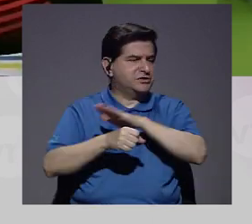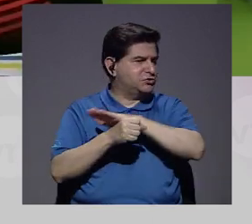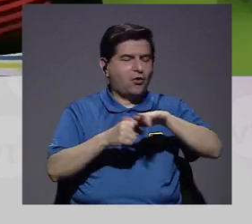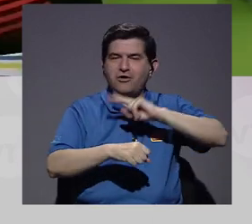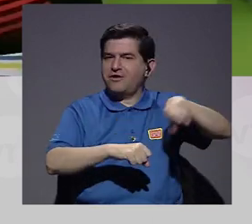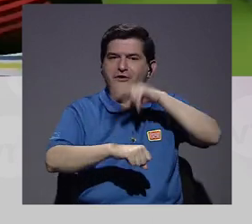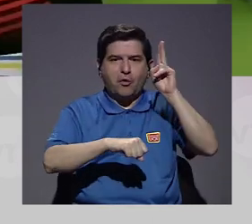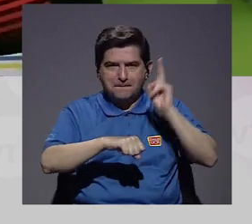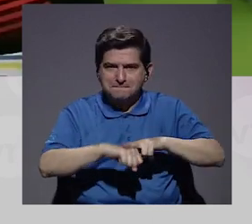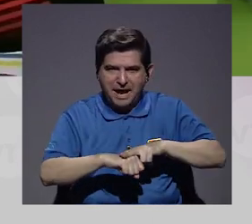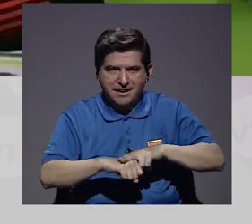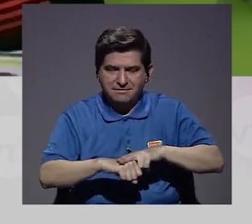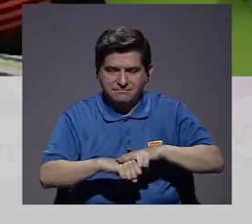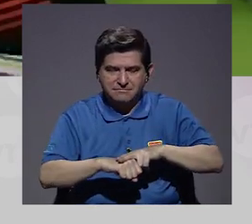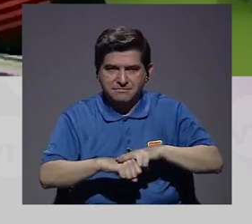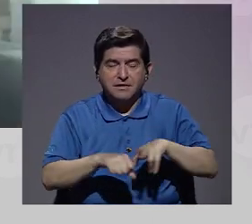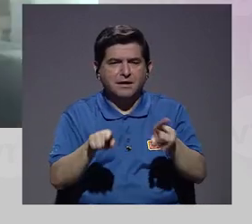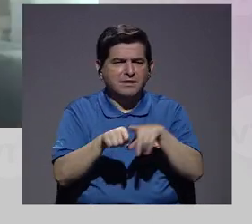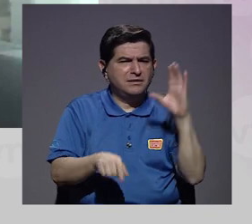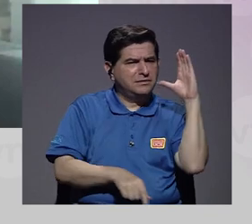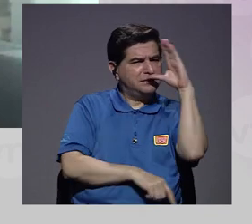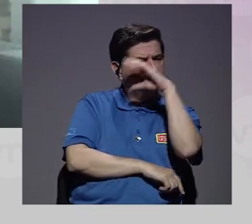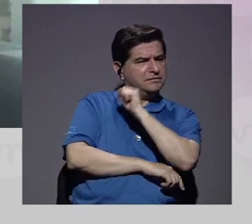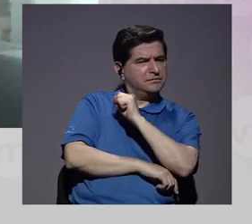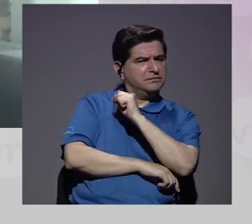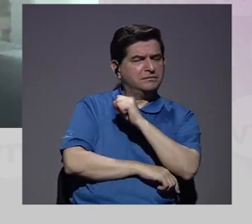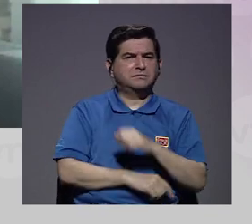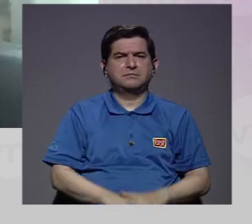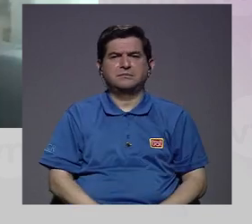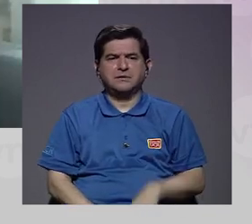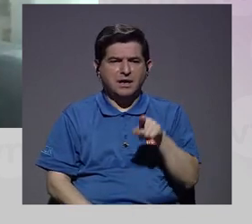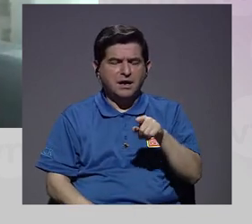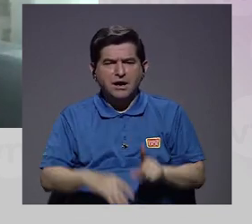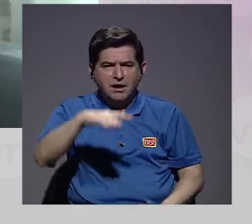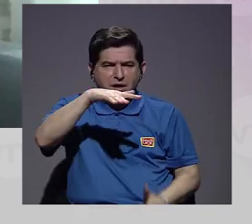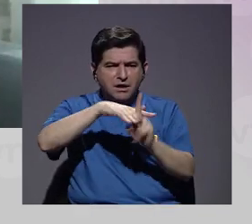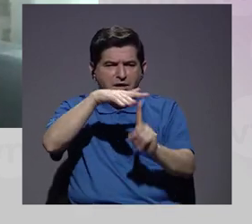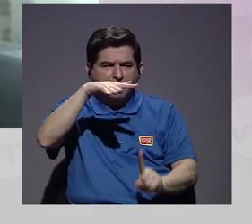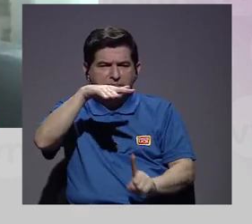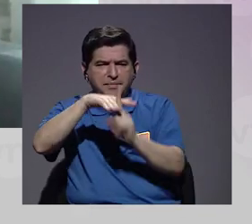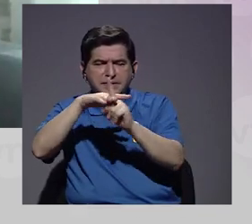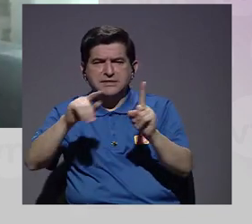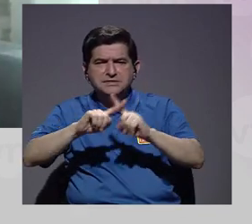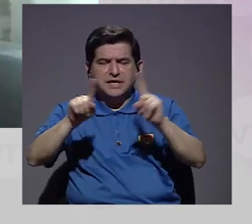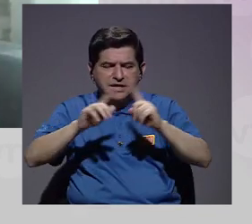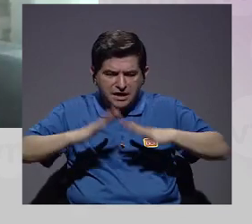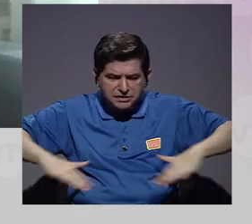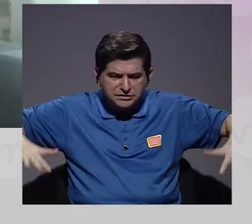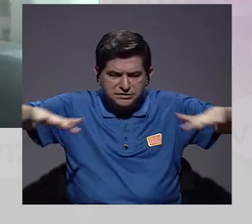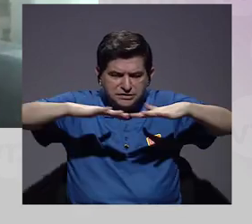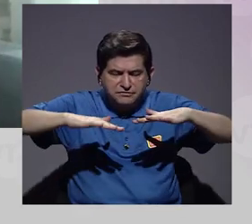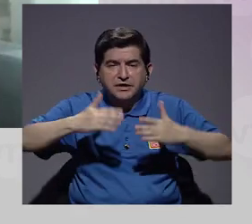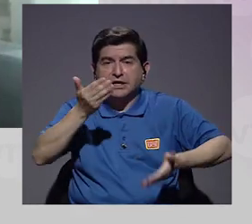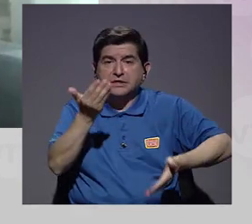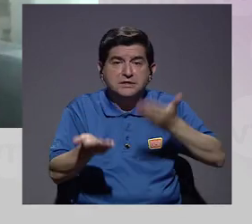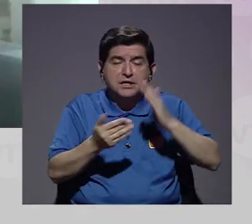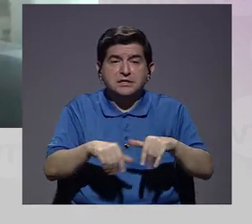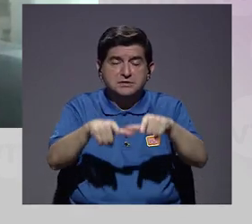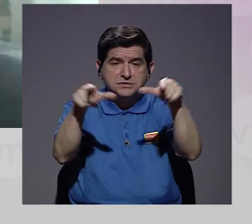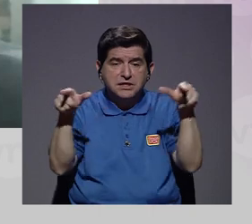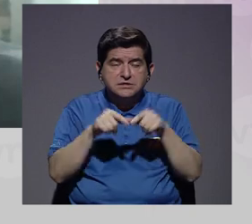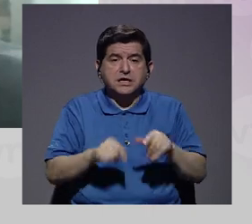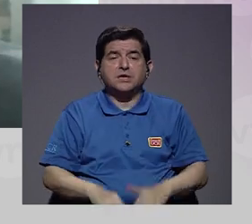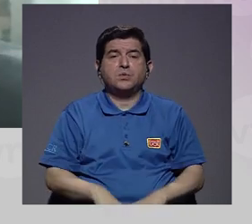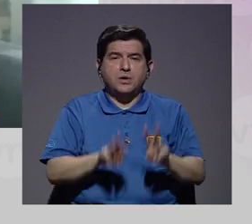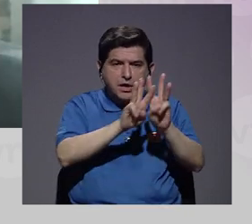absolutamente normal. Porque también hemos visto, ¿verdad?, que ha estado surgiendo en algunos espacios, en algunos